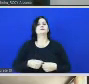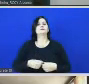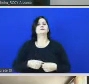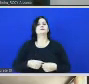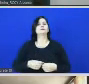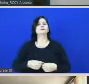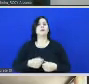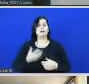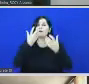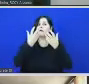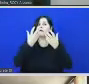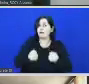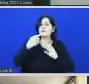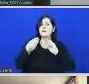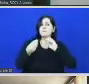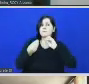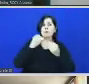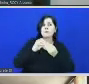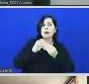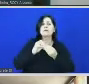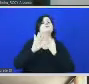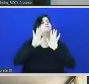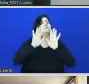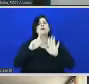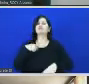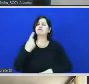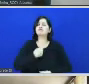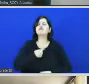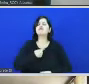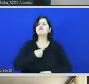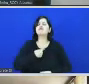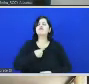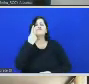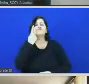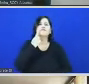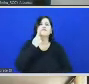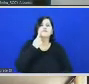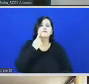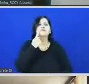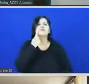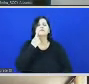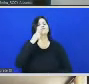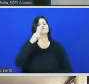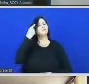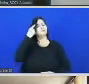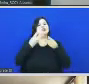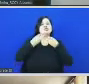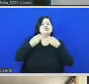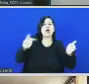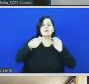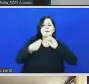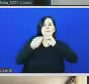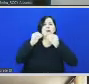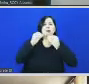de lado a ciertos sectores de la sociedad a la hora que presentamos nuestra demanda, ¿verdad?